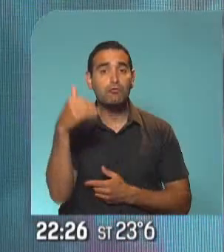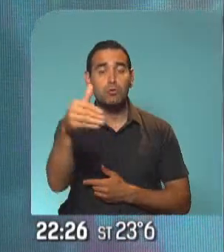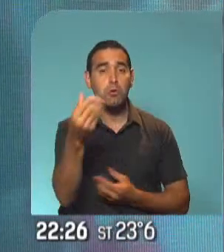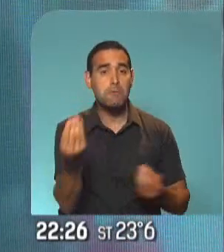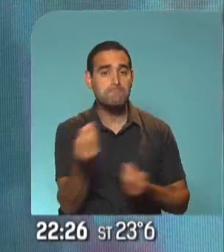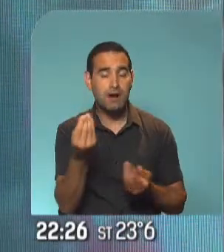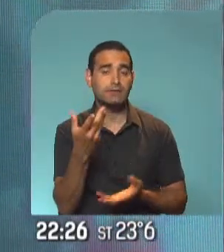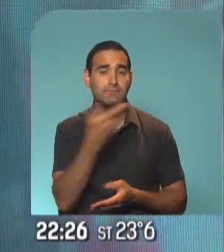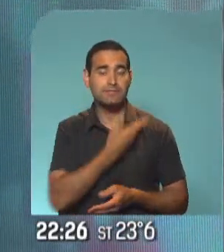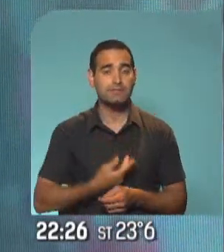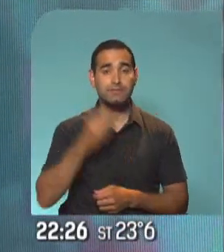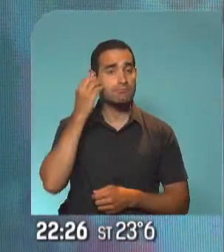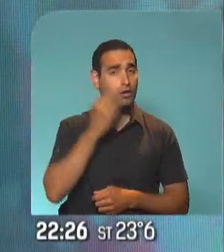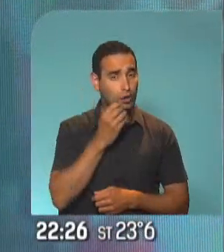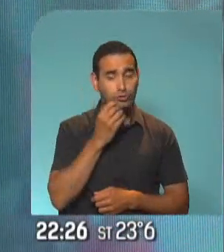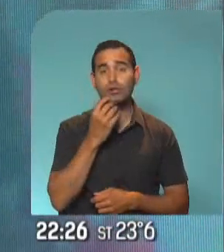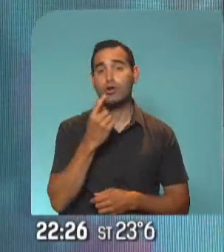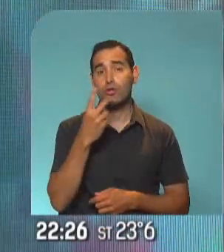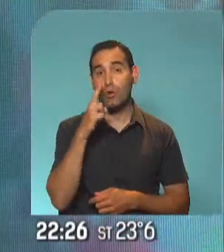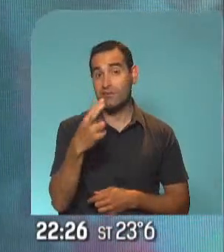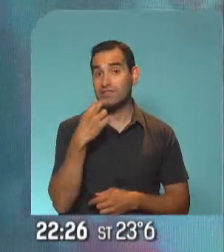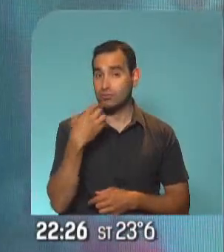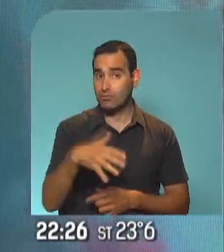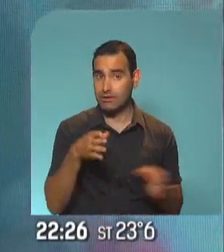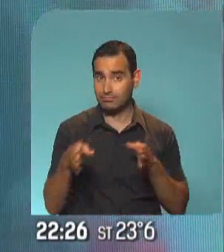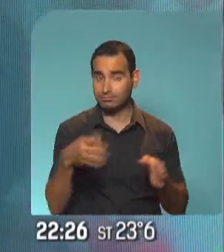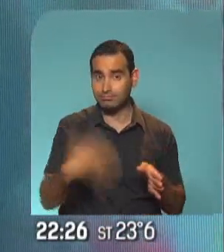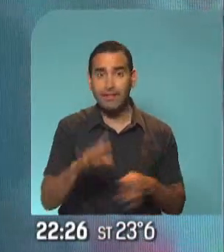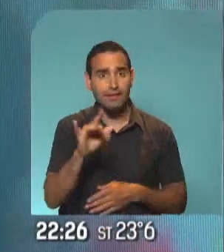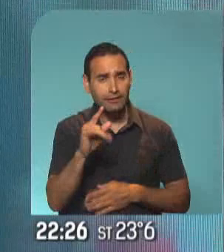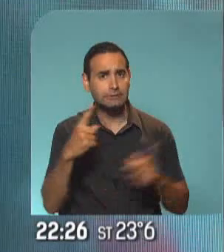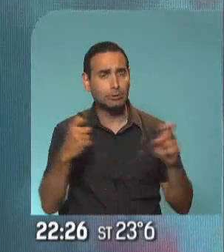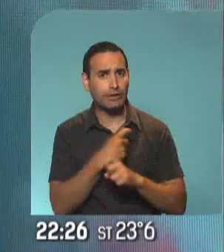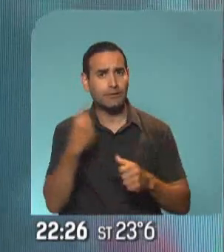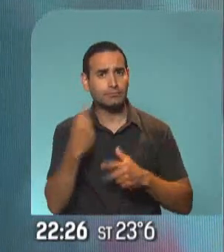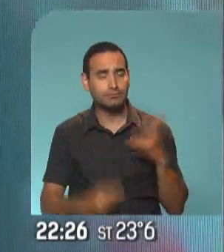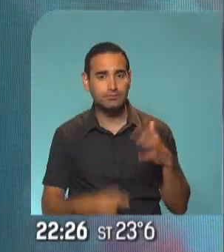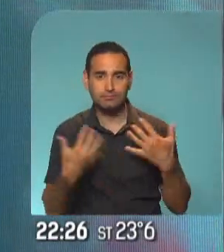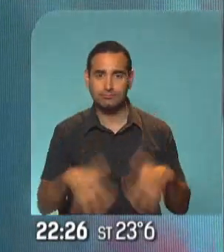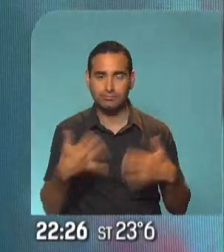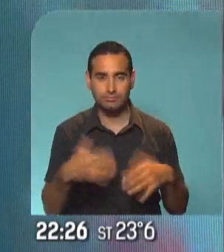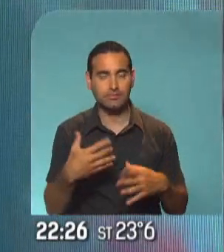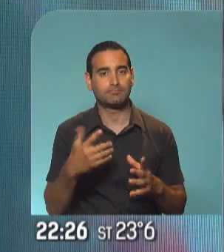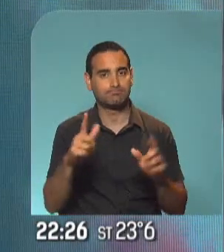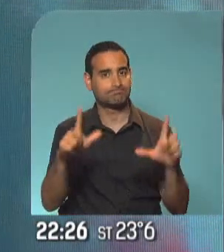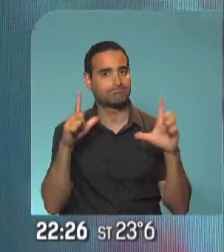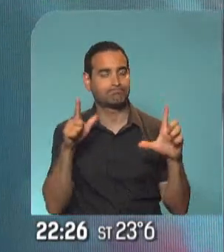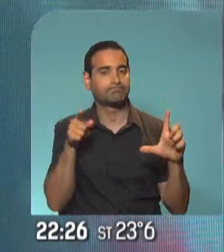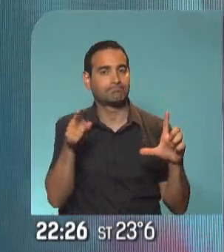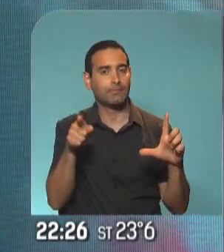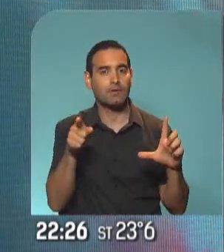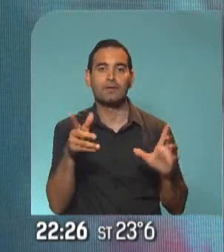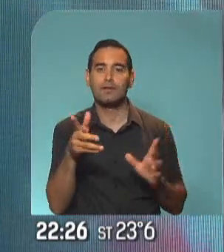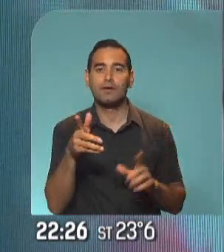de Emmanuel Macron, y un 2019, por cierto, muy complicado, con muchos conflictos, con un protagonismo importante por parte de